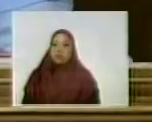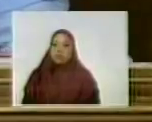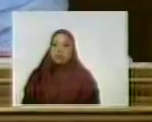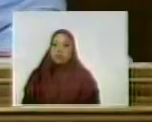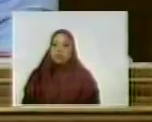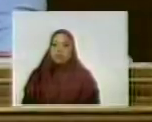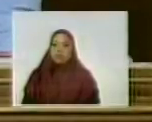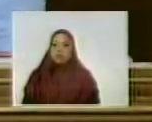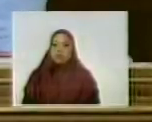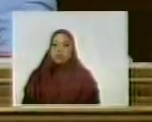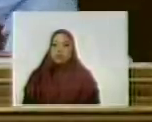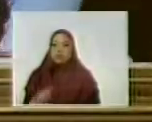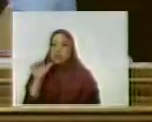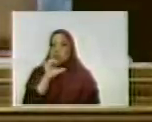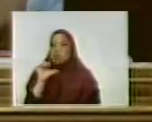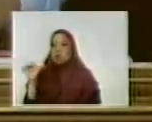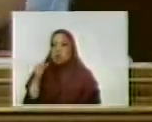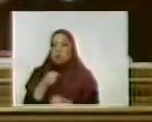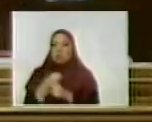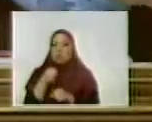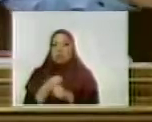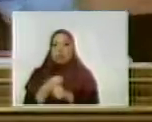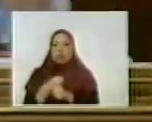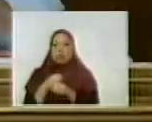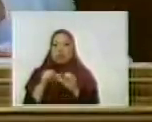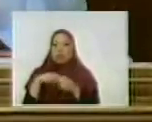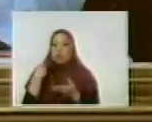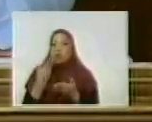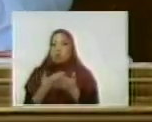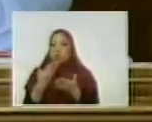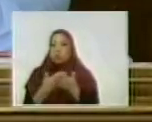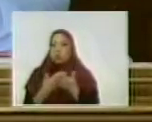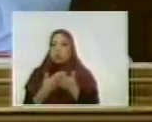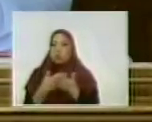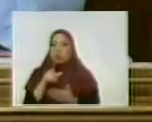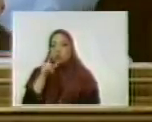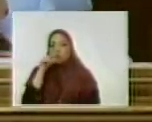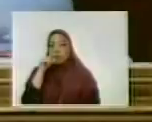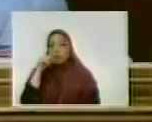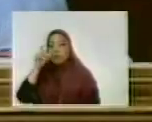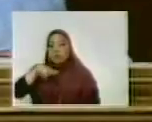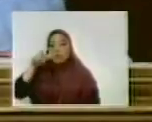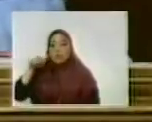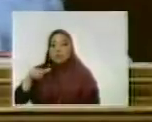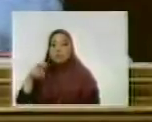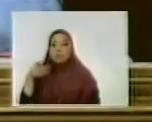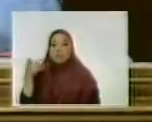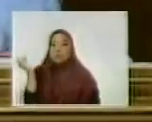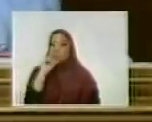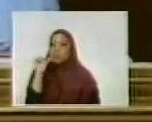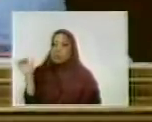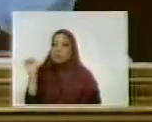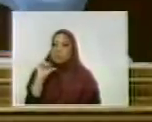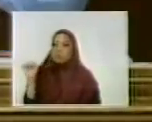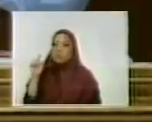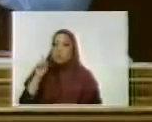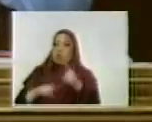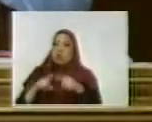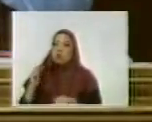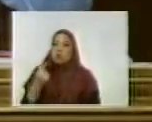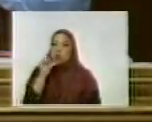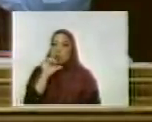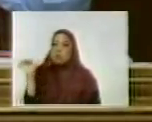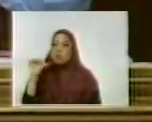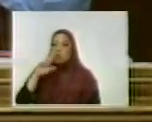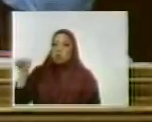Inclusive aquí cada mes deberíamos hacer aquí, también lo propongo, con nostalgia, pero lo propongo, que cada mes, al menos una vez al mes,